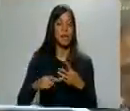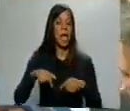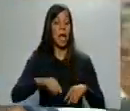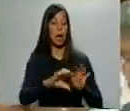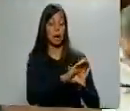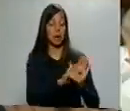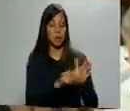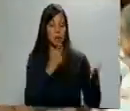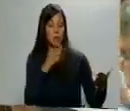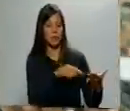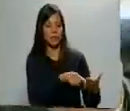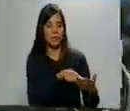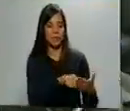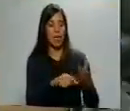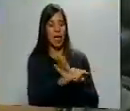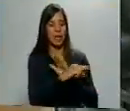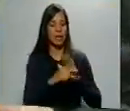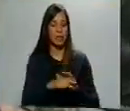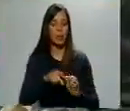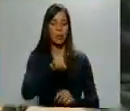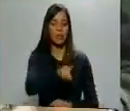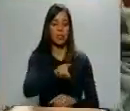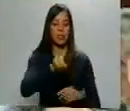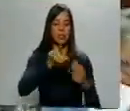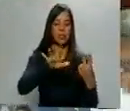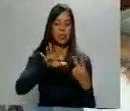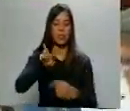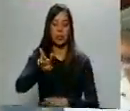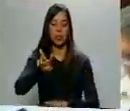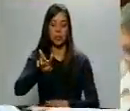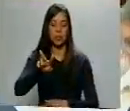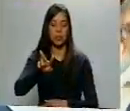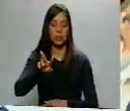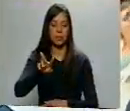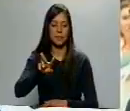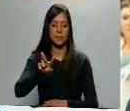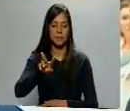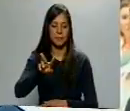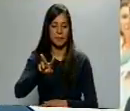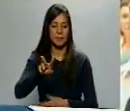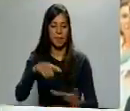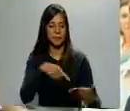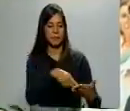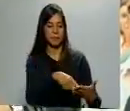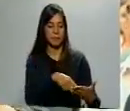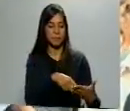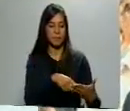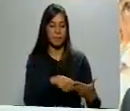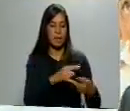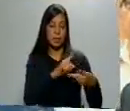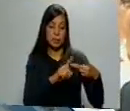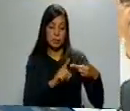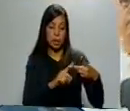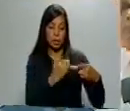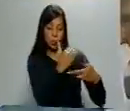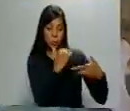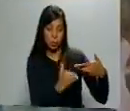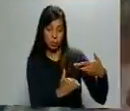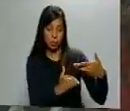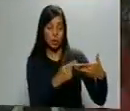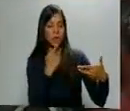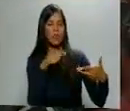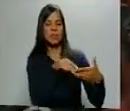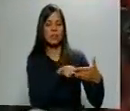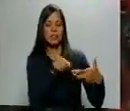Constitución establece en el artículo 172 de ella, en su segunda parte, cuáles son